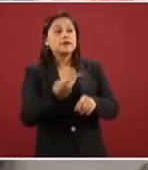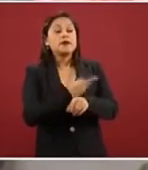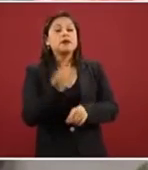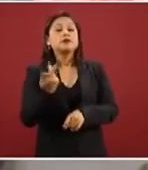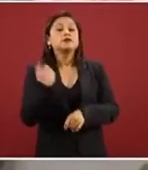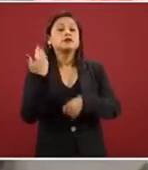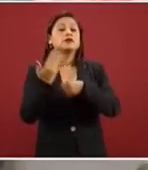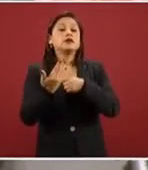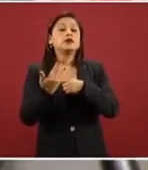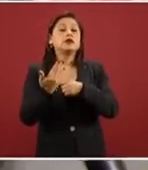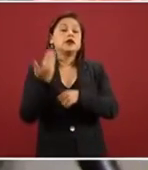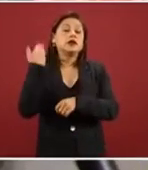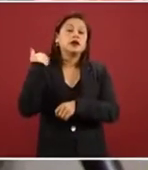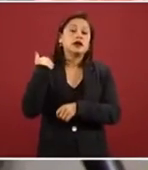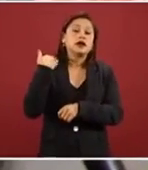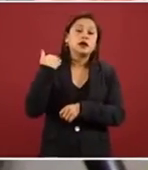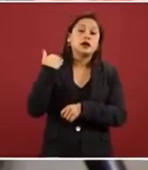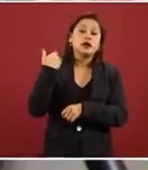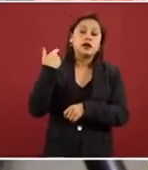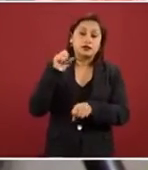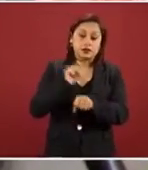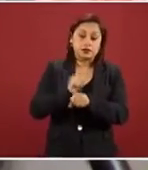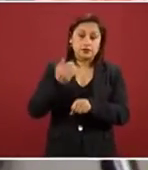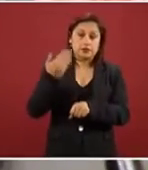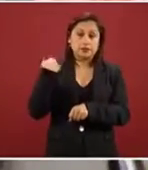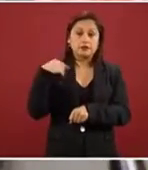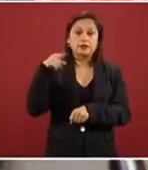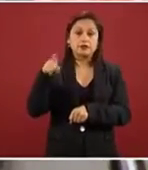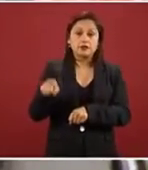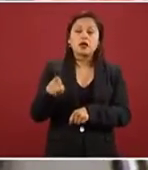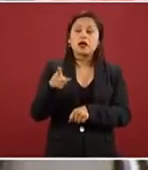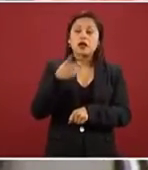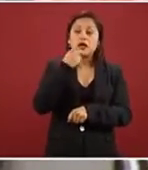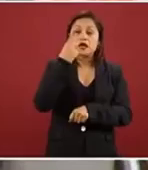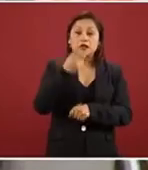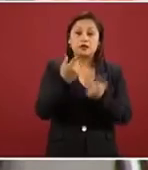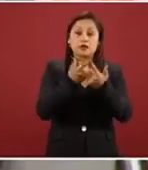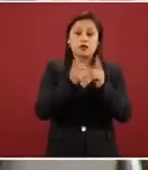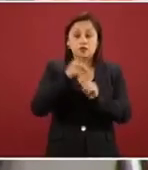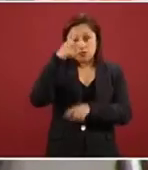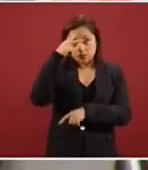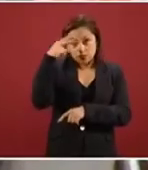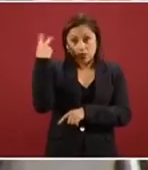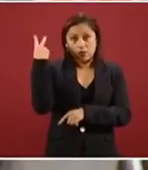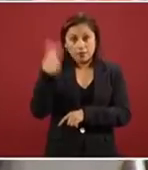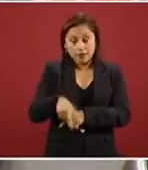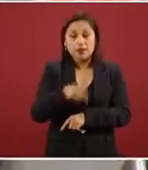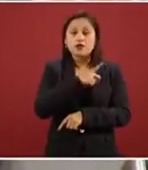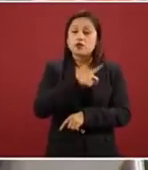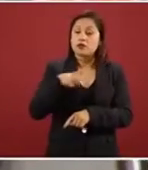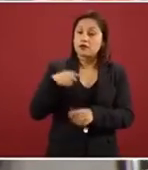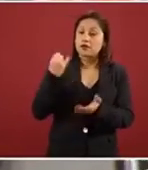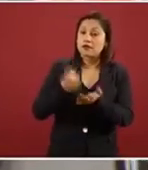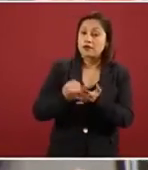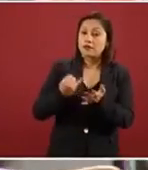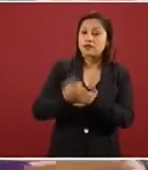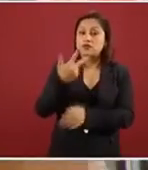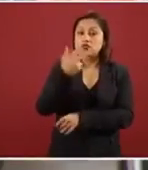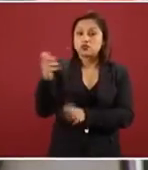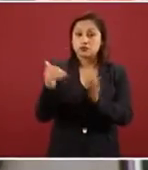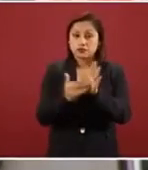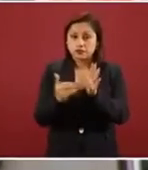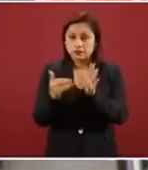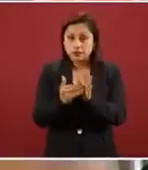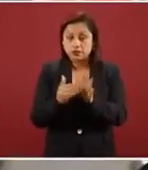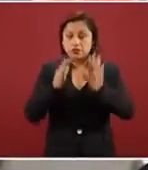la Procuradora de Ambiente también reconoció que Grupo México debe 800 millones de pesos al fideicomiso. ¿Se espera una fecha,